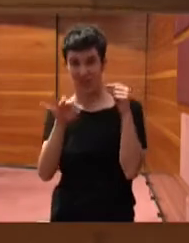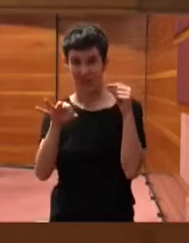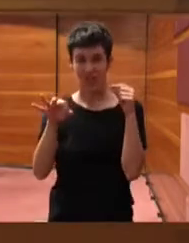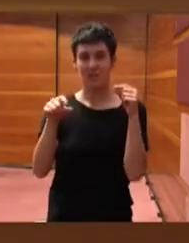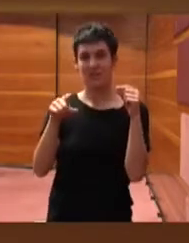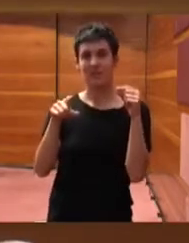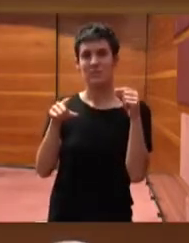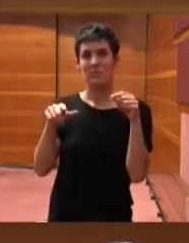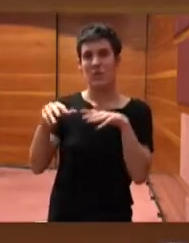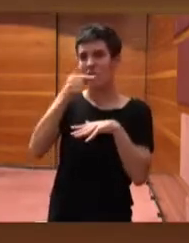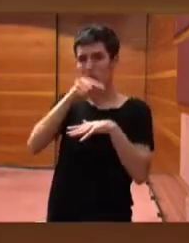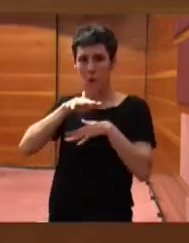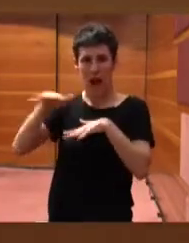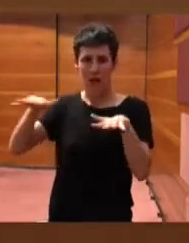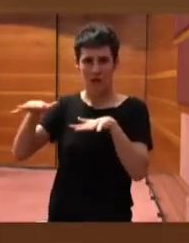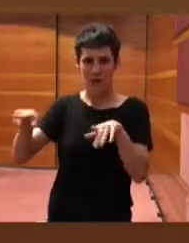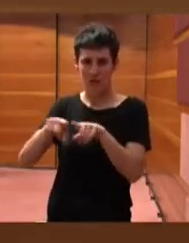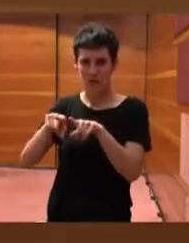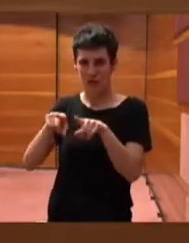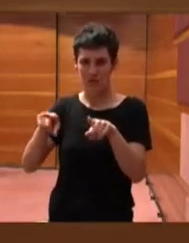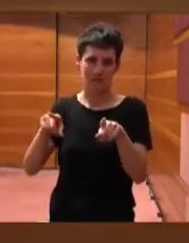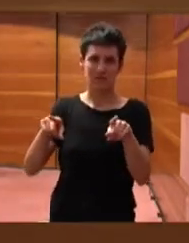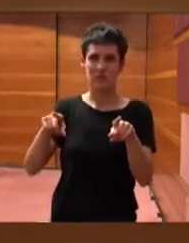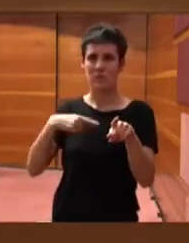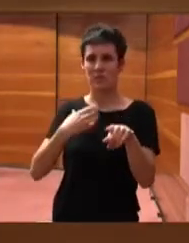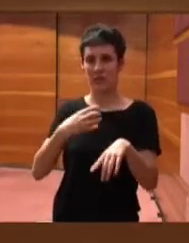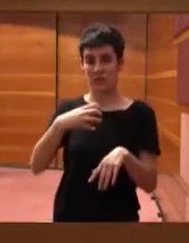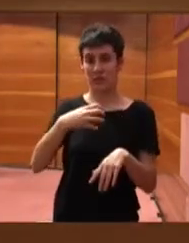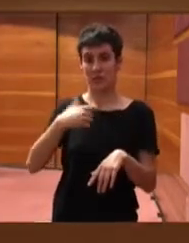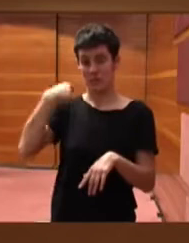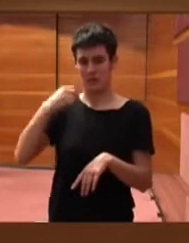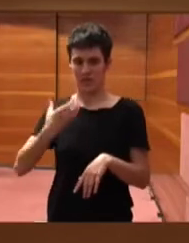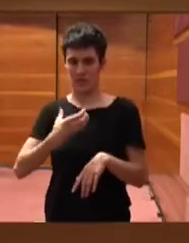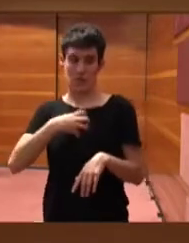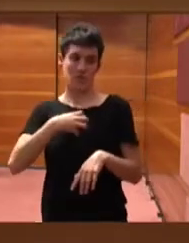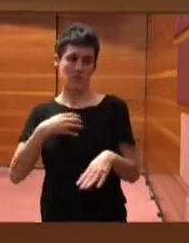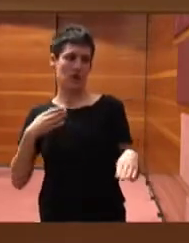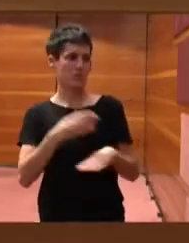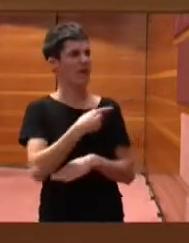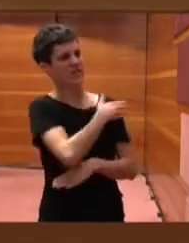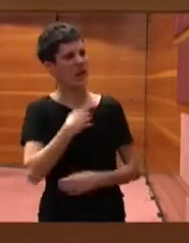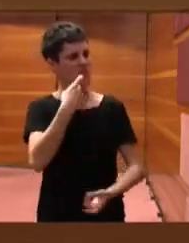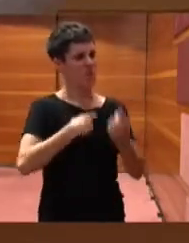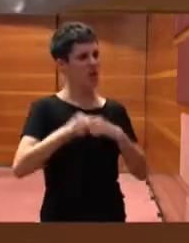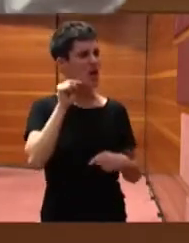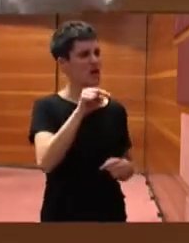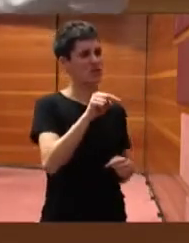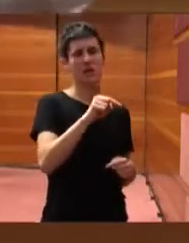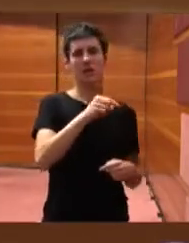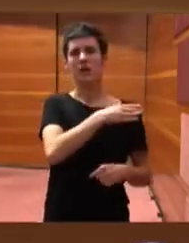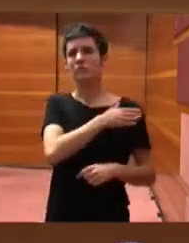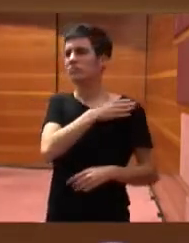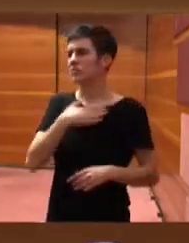Es como los tereñecos. Bueno, pues va Julia Roberts donde un funcionario y le dice, quiero no sé qué información. Y dice, no. Y dice, sí, invoco el